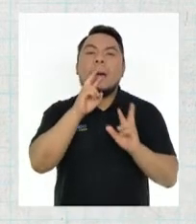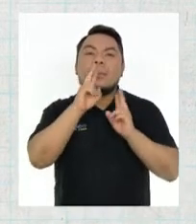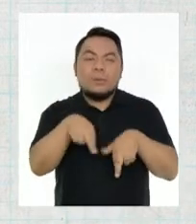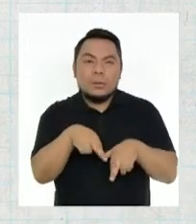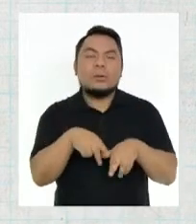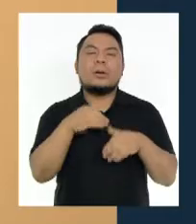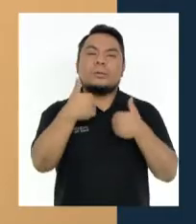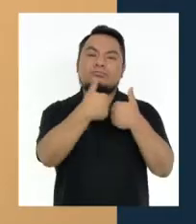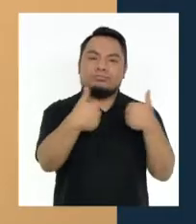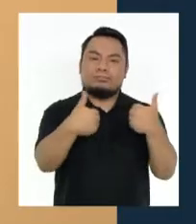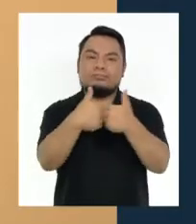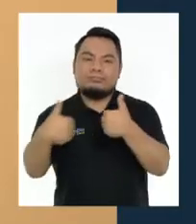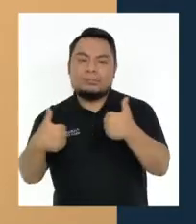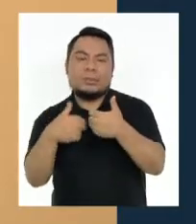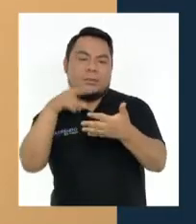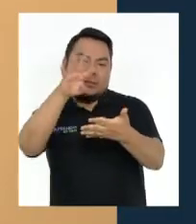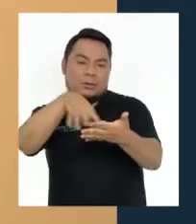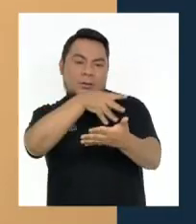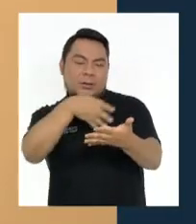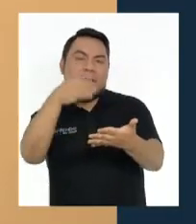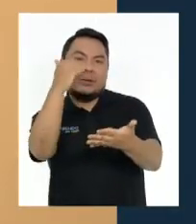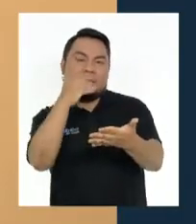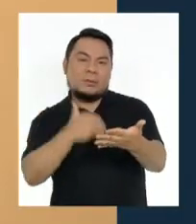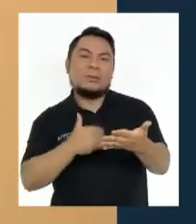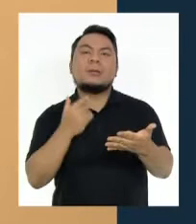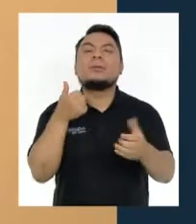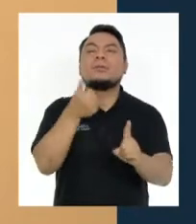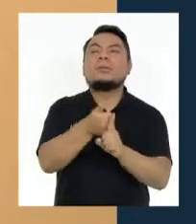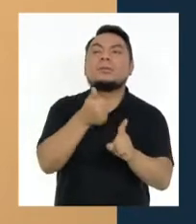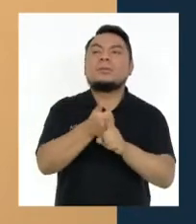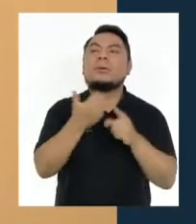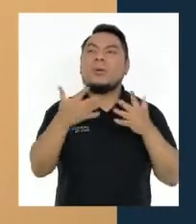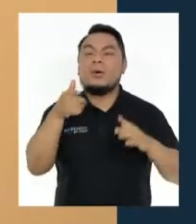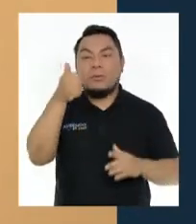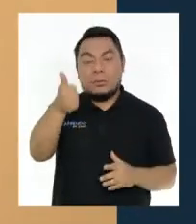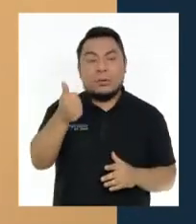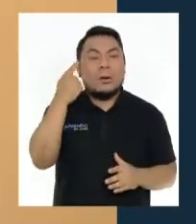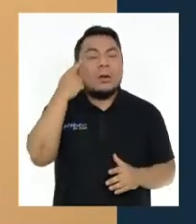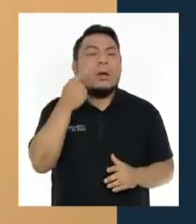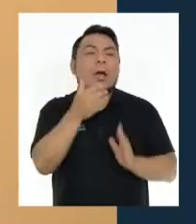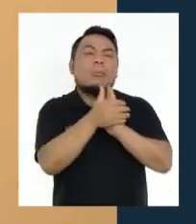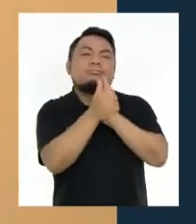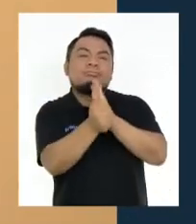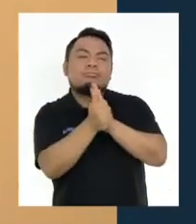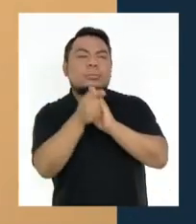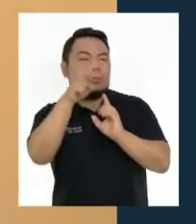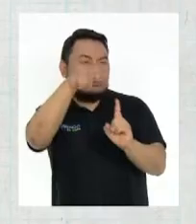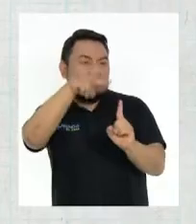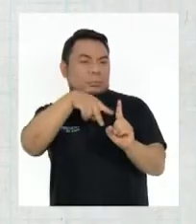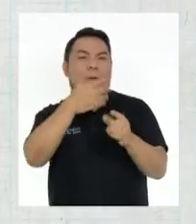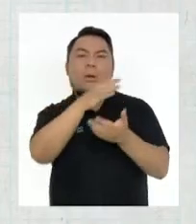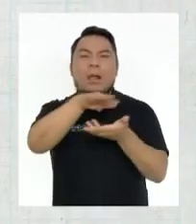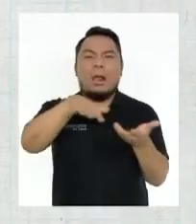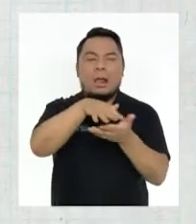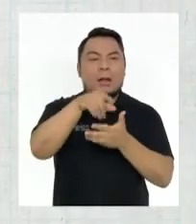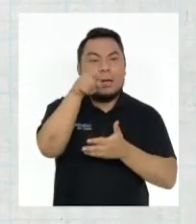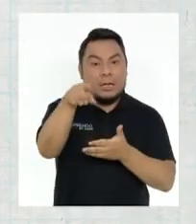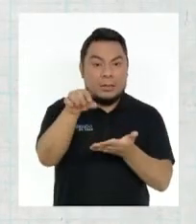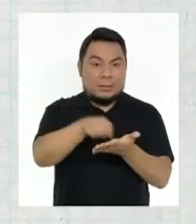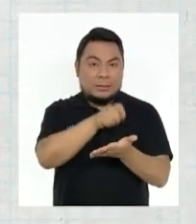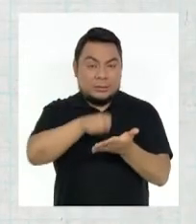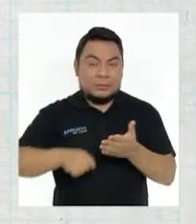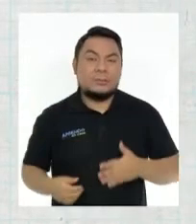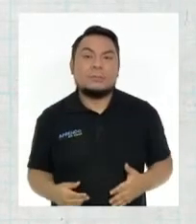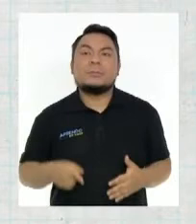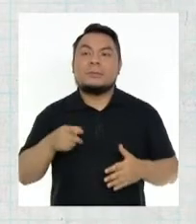cualitativa nominal, ya que las categorías corresponden a cualidades que pueden estar en cualquier orden. Esta variable